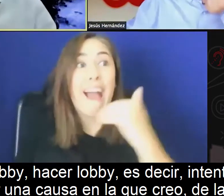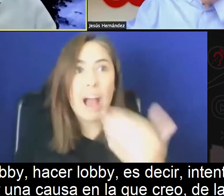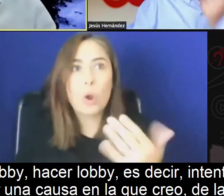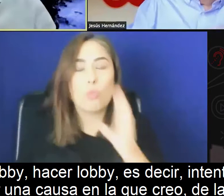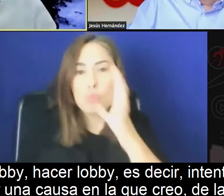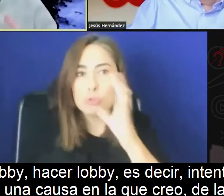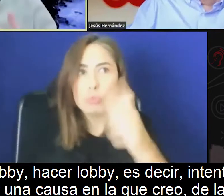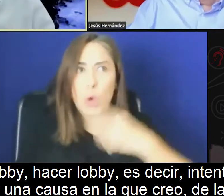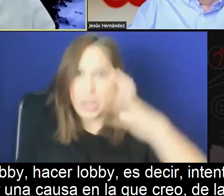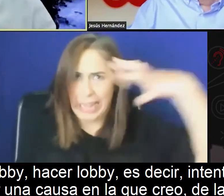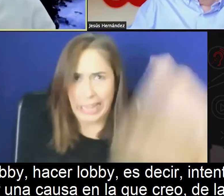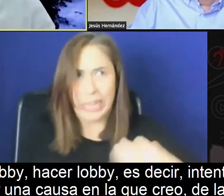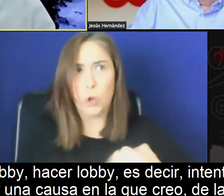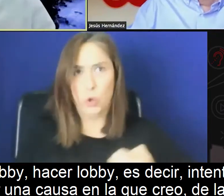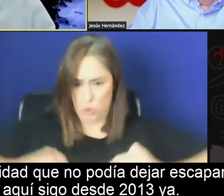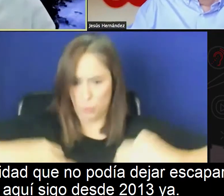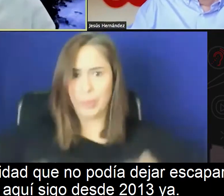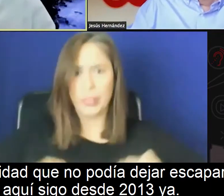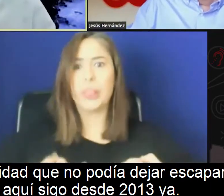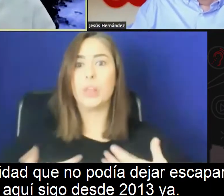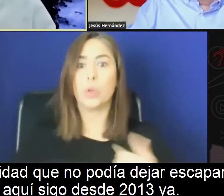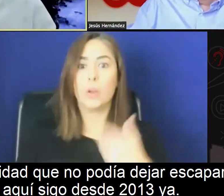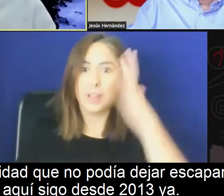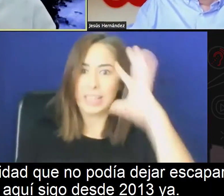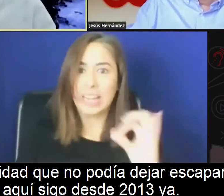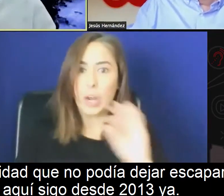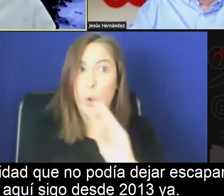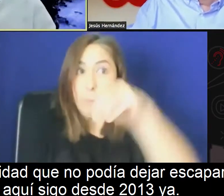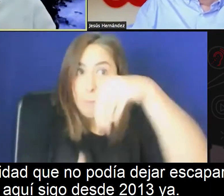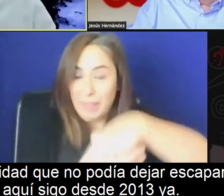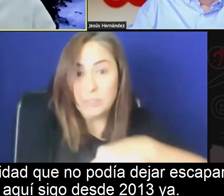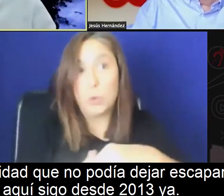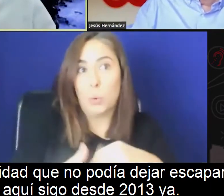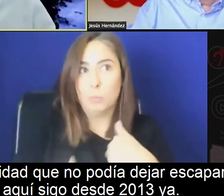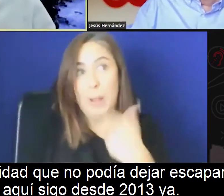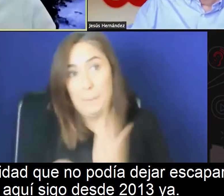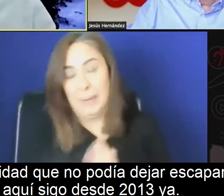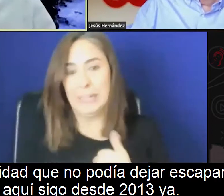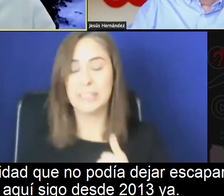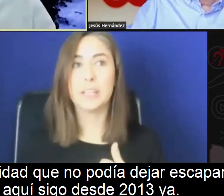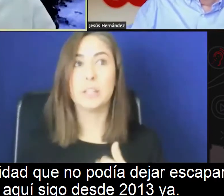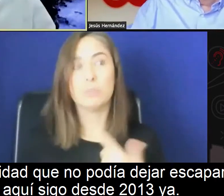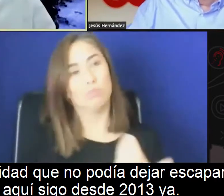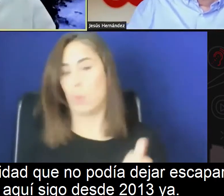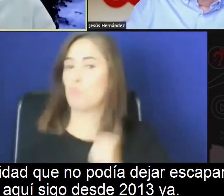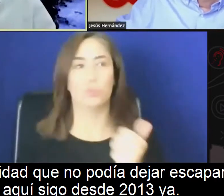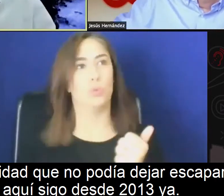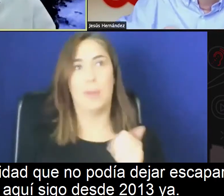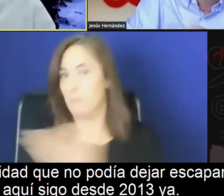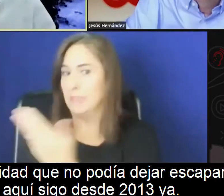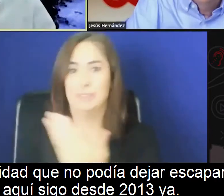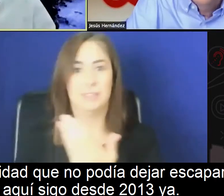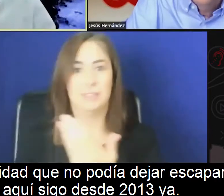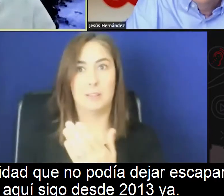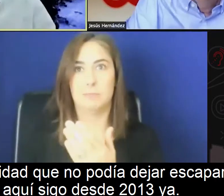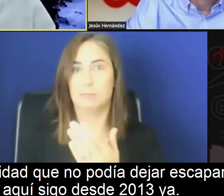estoy convencido, de la que me siento parte, pues era una oportunidad que no podía dejar escapar y probé suerte